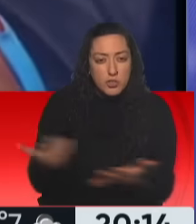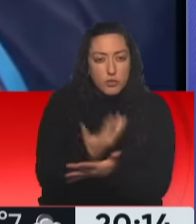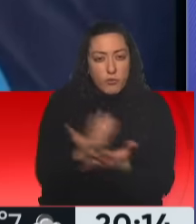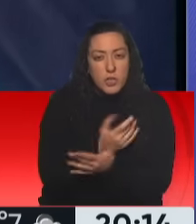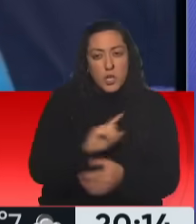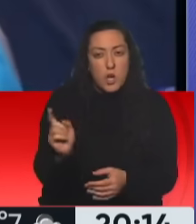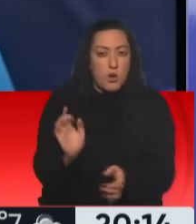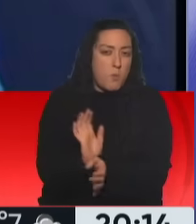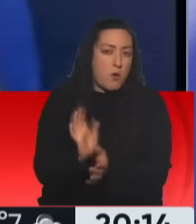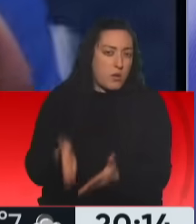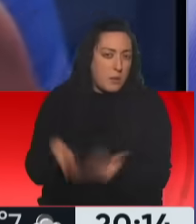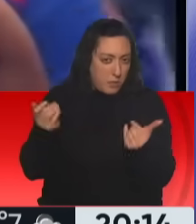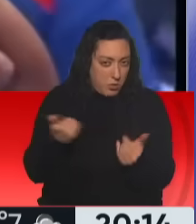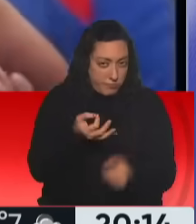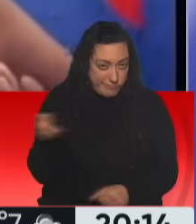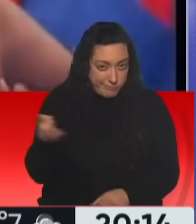rápido, ¿verdad?